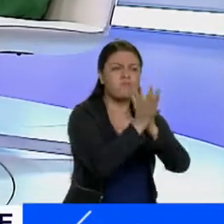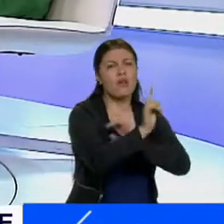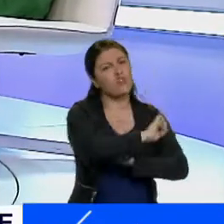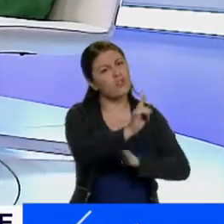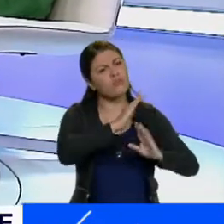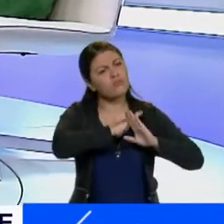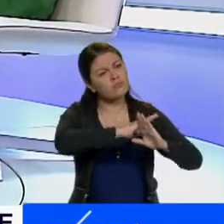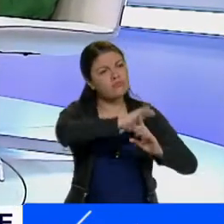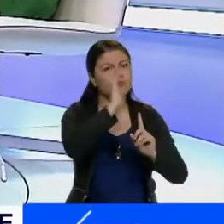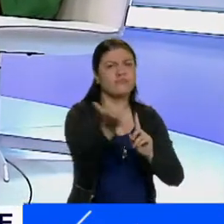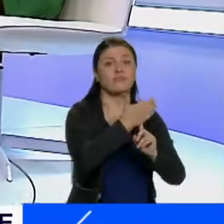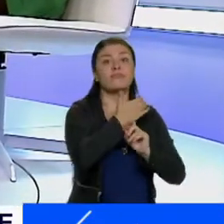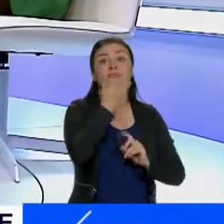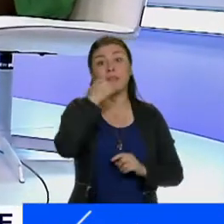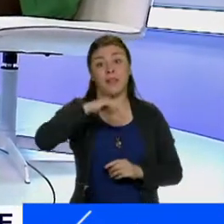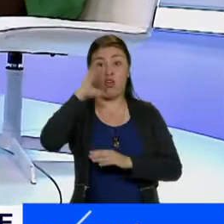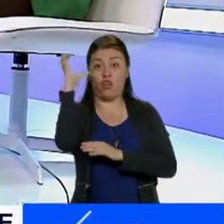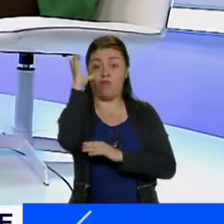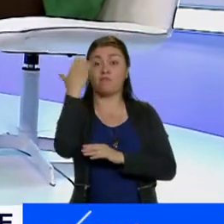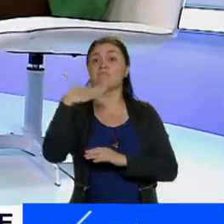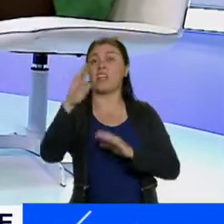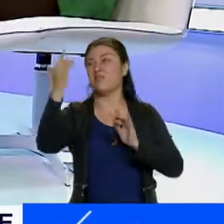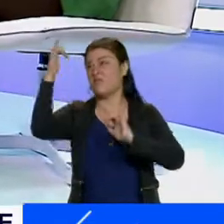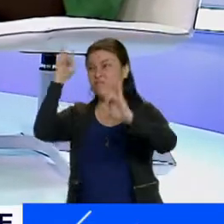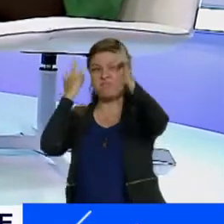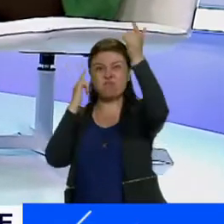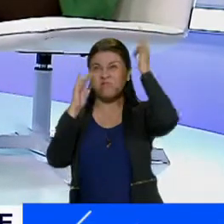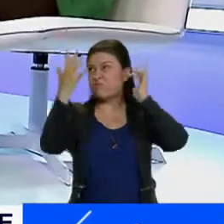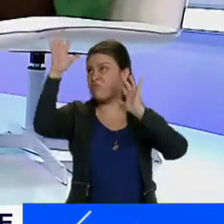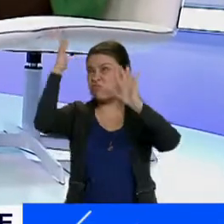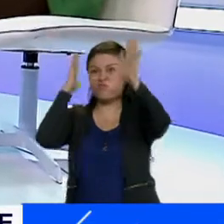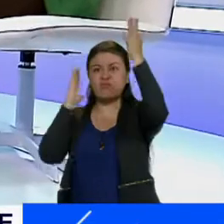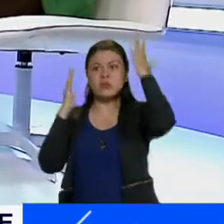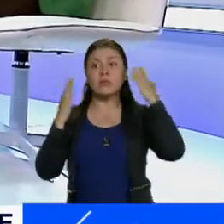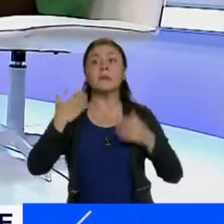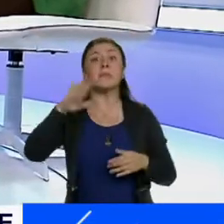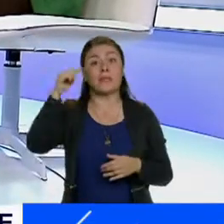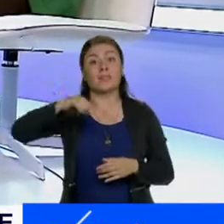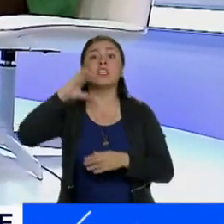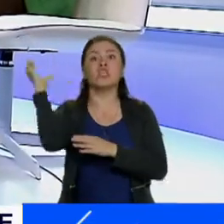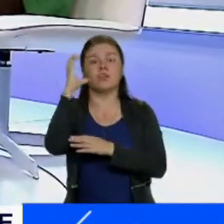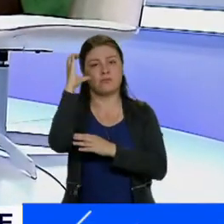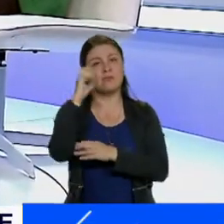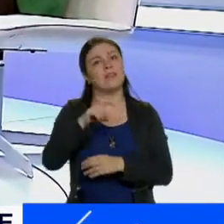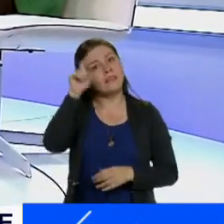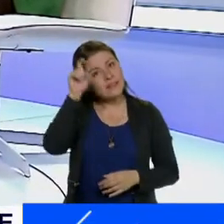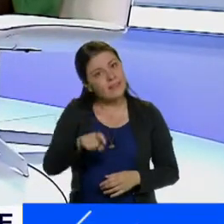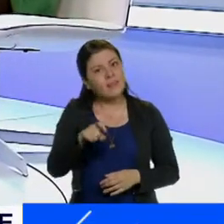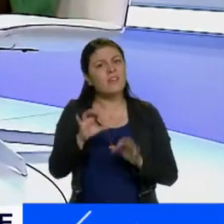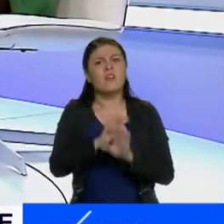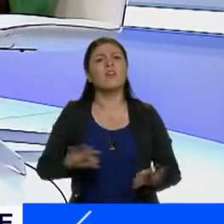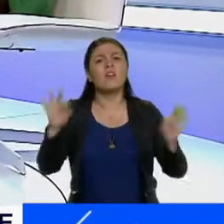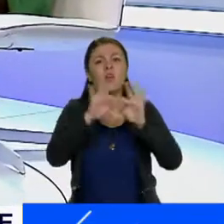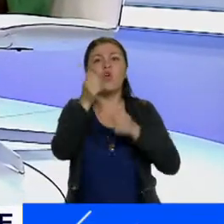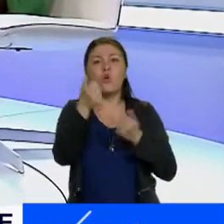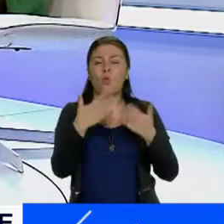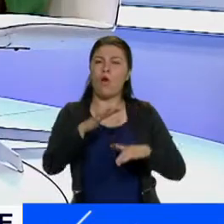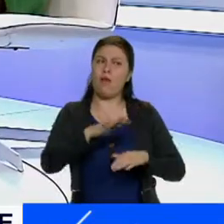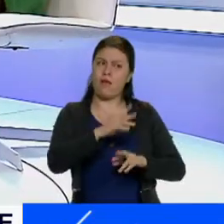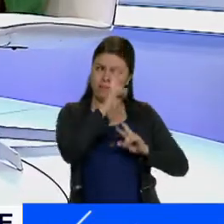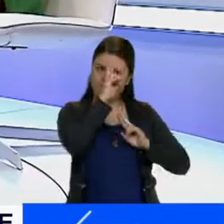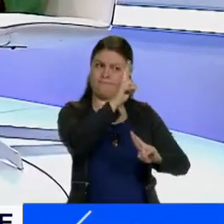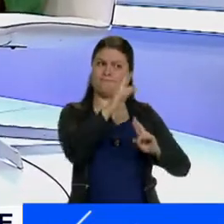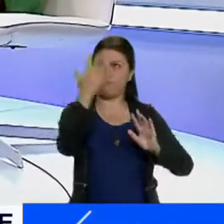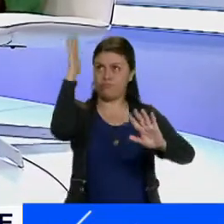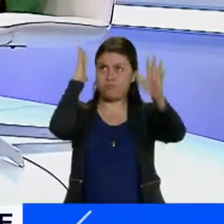es un país de bosques principalmente, entonces tenemos que apelar justamente a esa vocación boscosa de nuestro país para